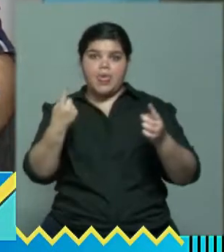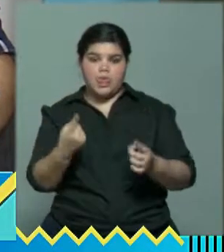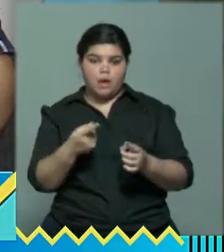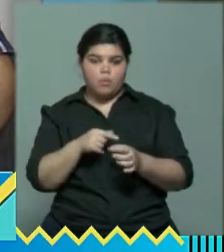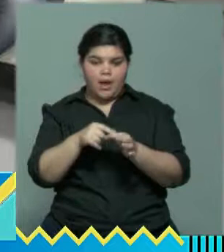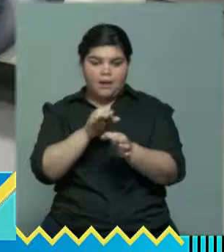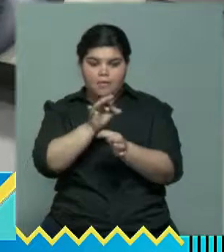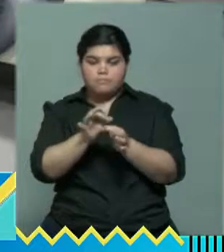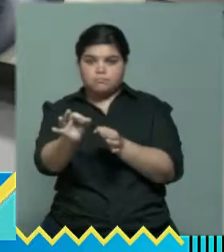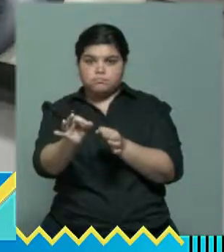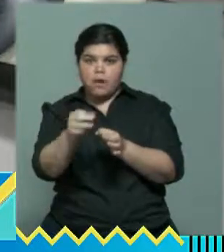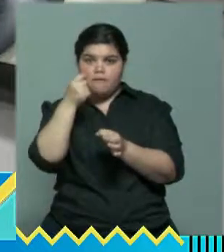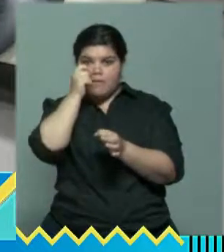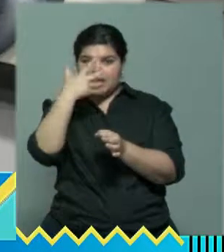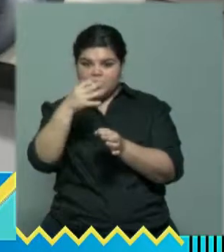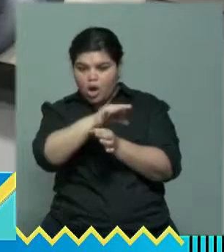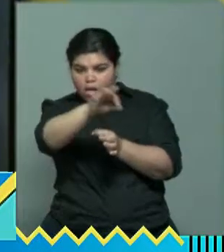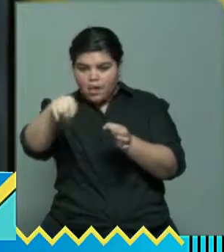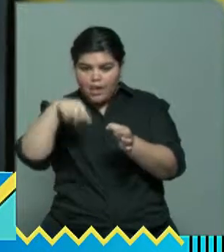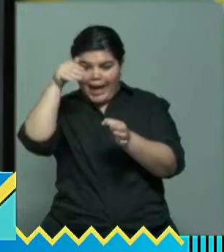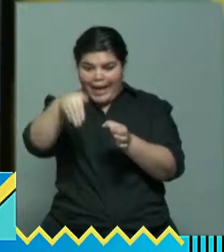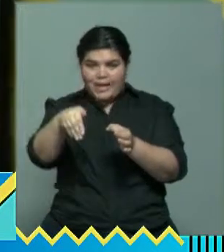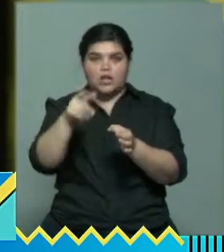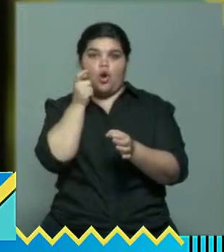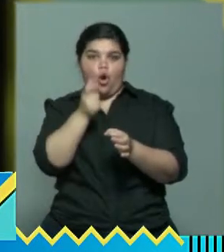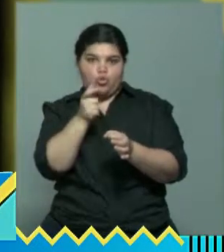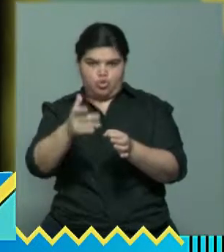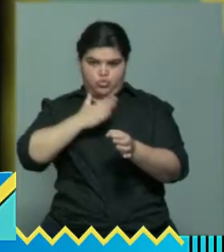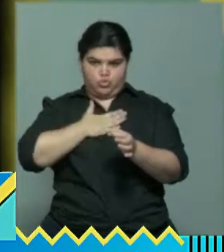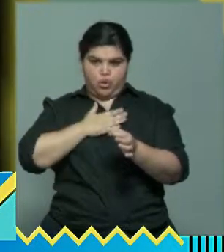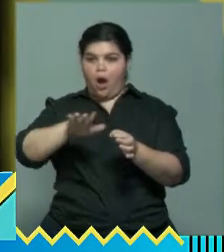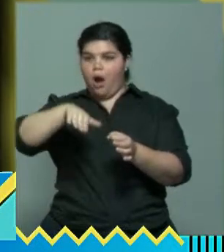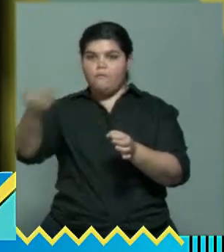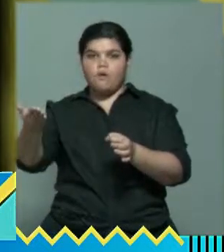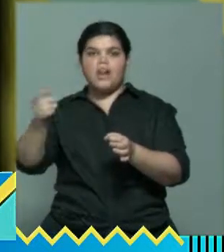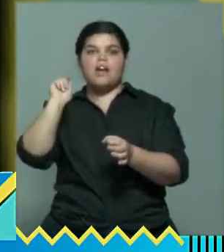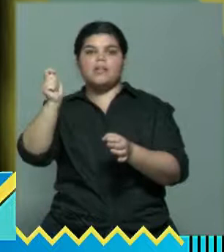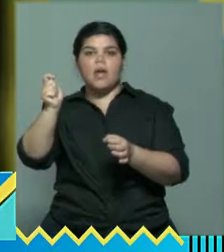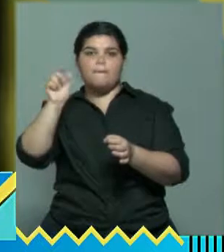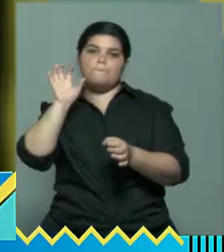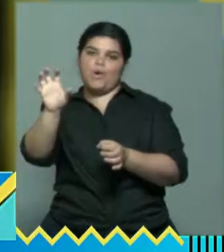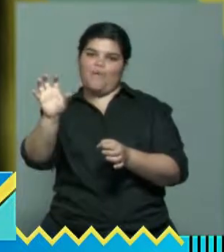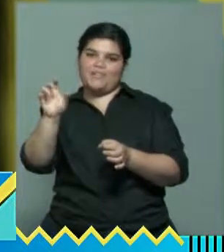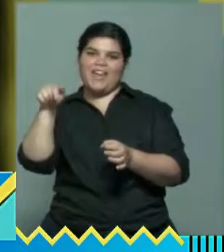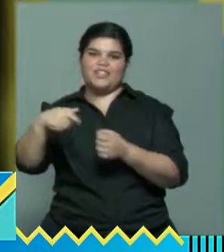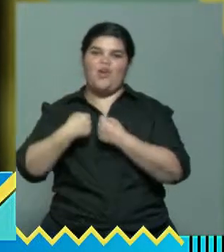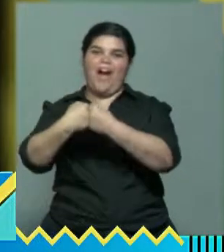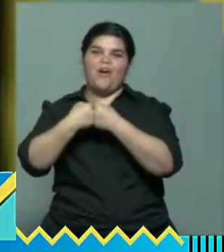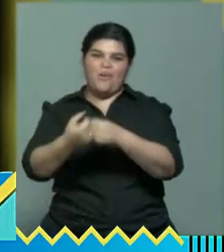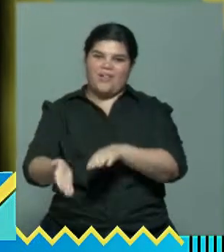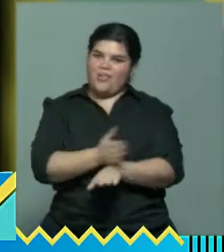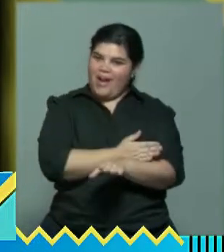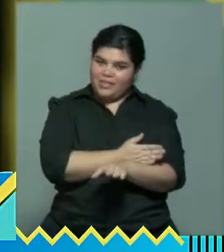decir, bueno, hasta acá controlo. De ahí para afuera, provincial. Lo hacemos con un convenio y lo